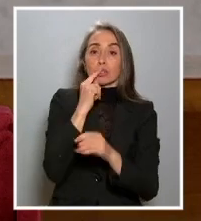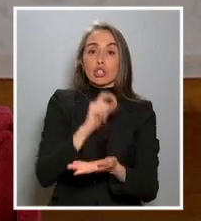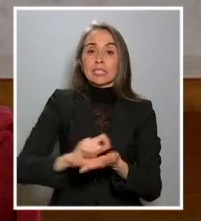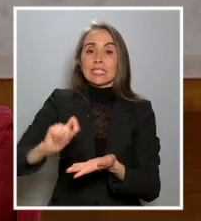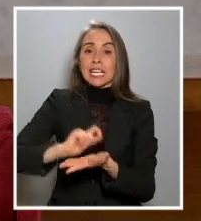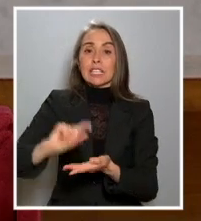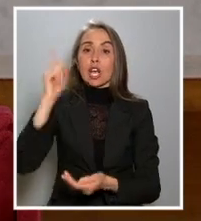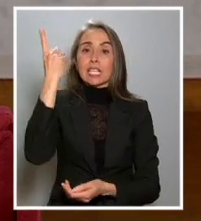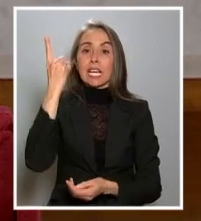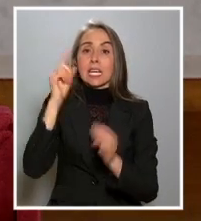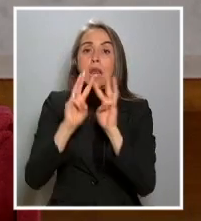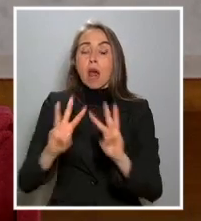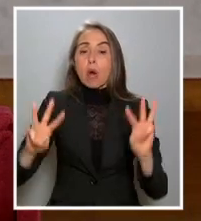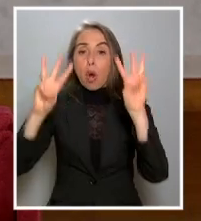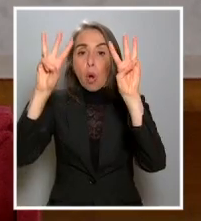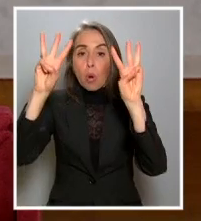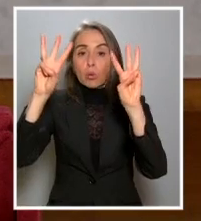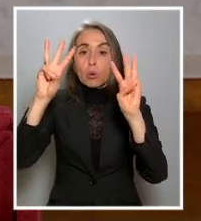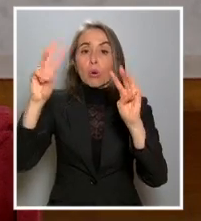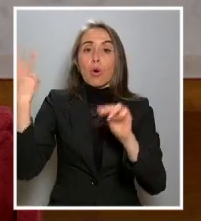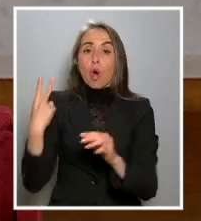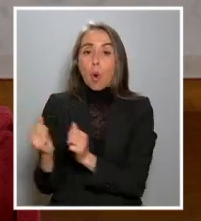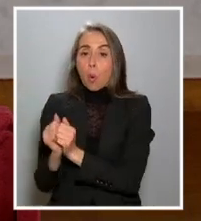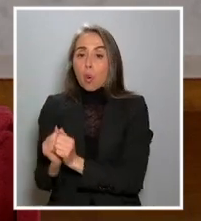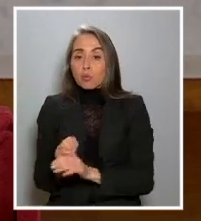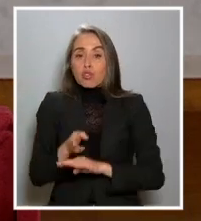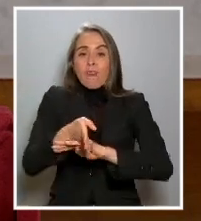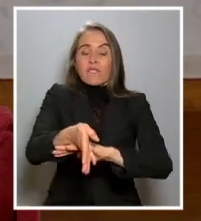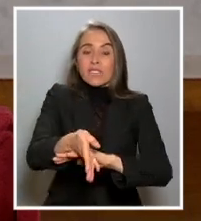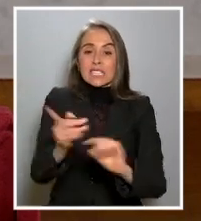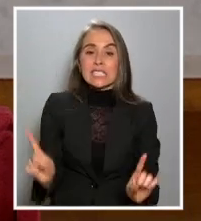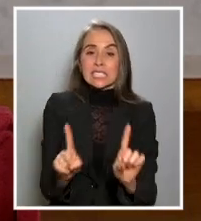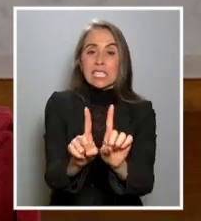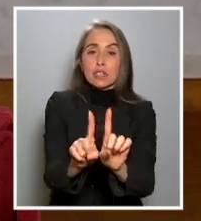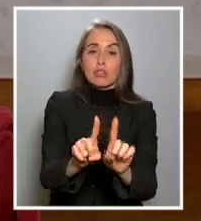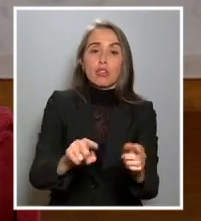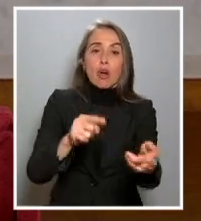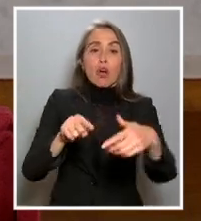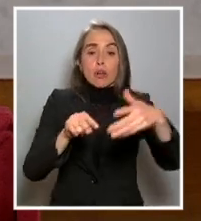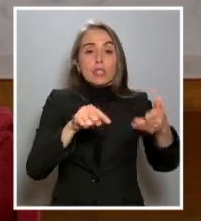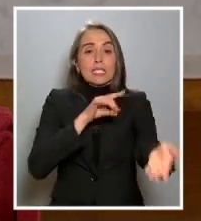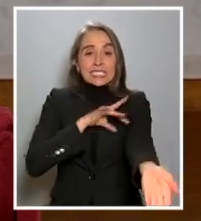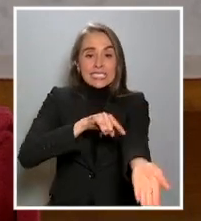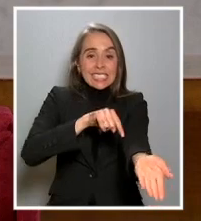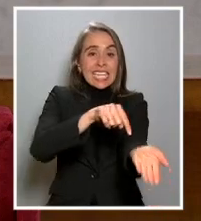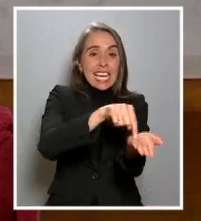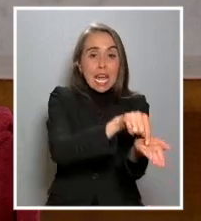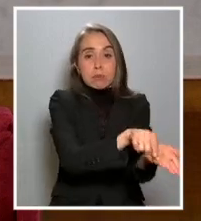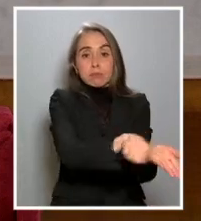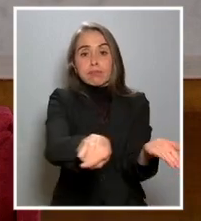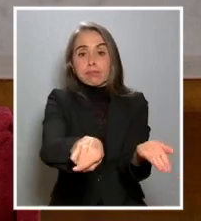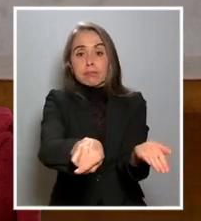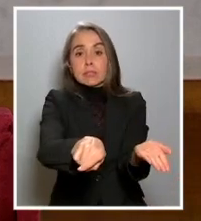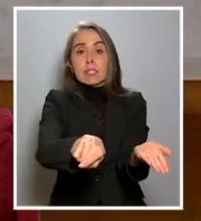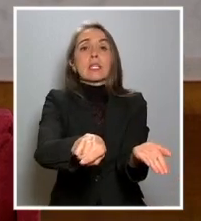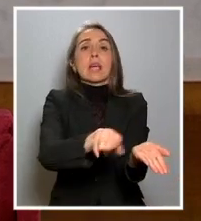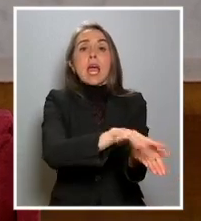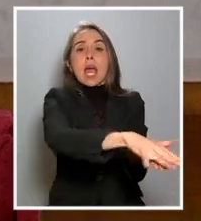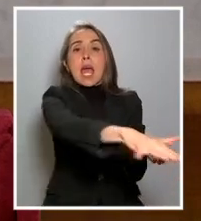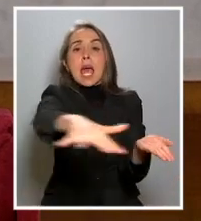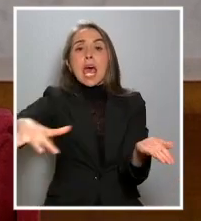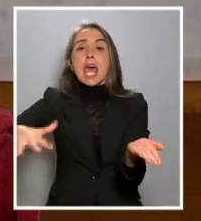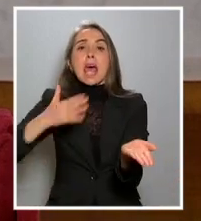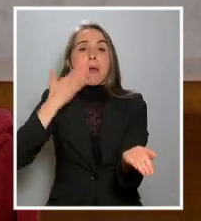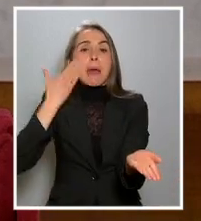secretario general de las Naciones Unidas, con quien visitamos juntos la Antártica a través de Chile el 2023.